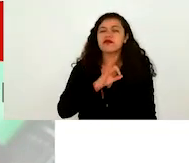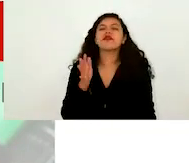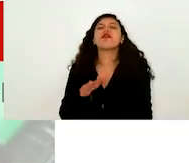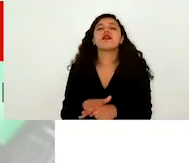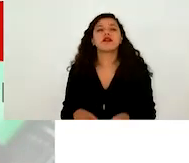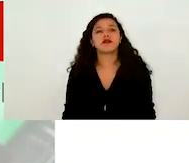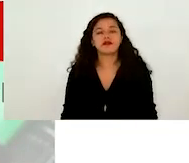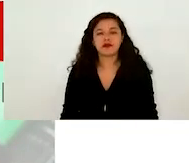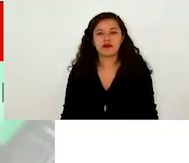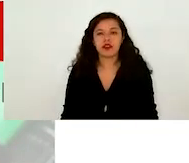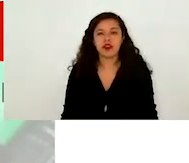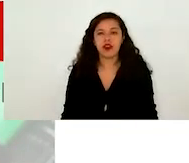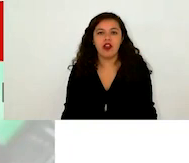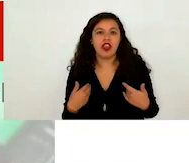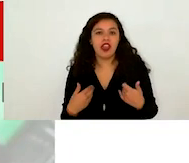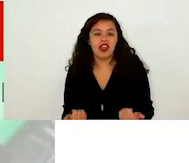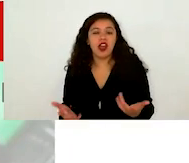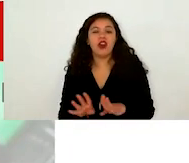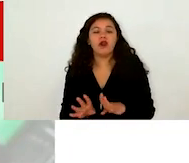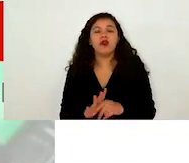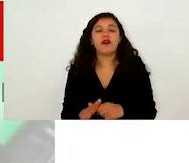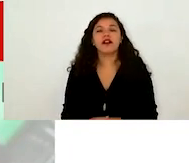o interpretarlo en problemas